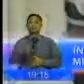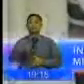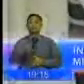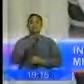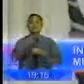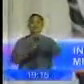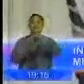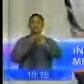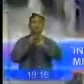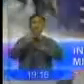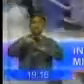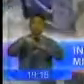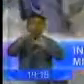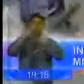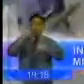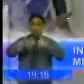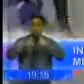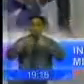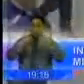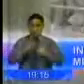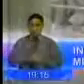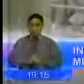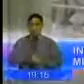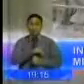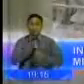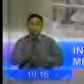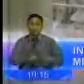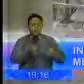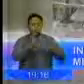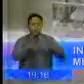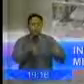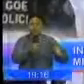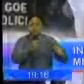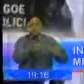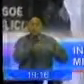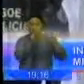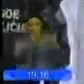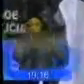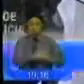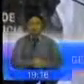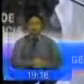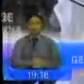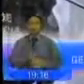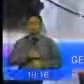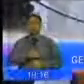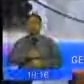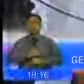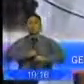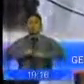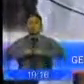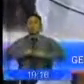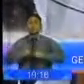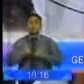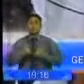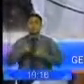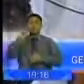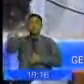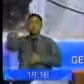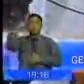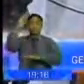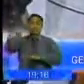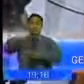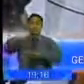extranjero y sobre todo nacional se ponderó en la entrega de esta importante obra para el Ecuador. Todo este esfuerzo permite que el día de hoy el gobierno